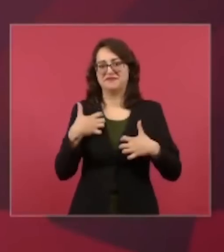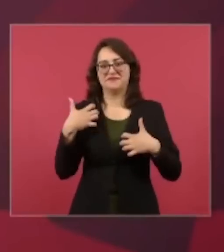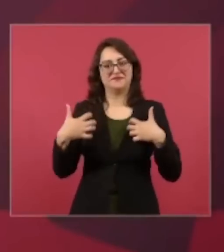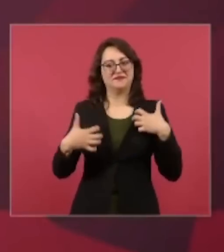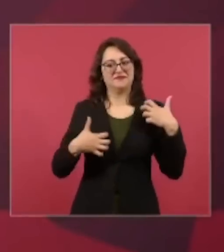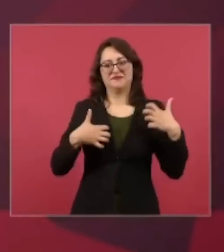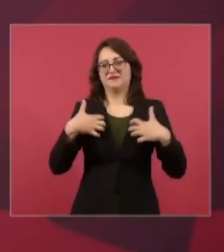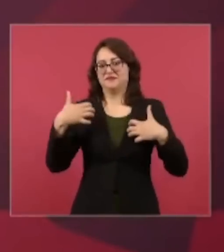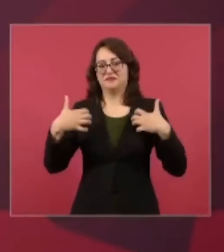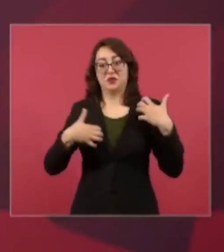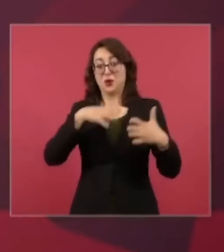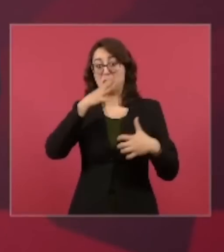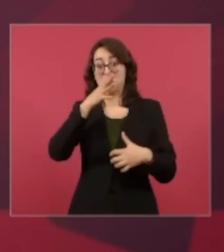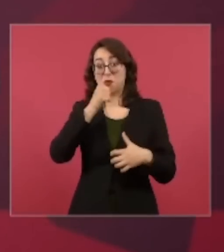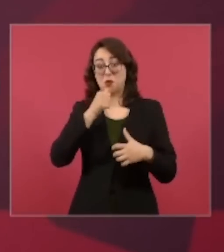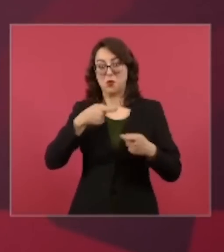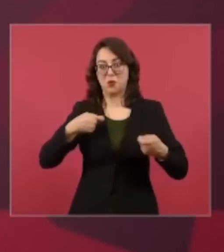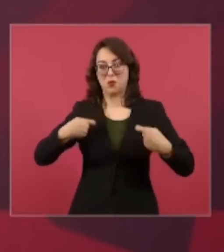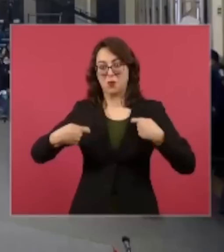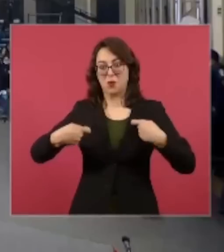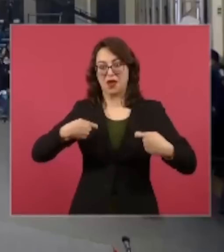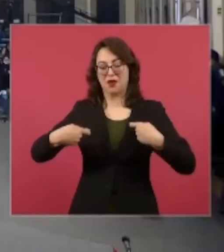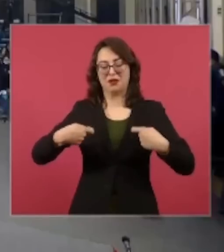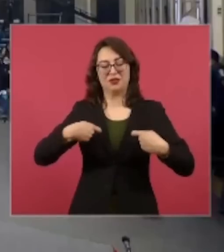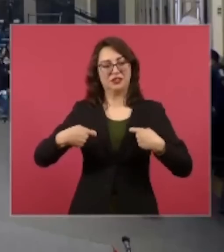saliendo a flote.